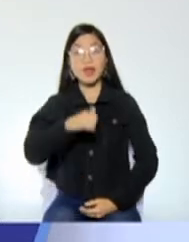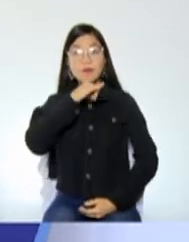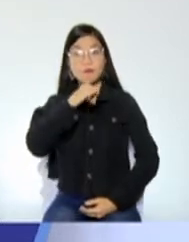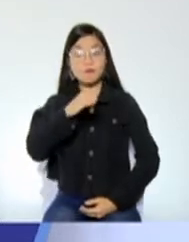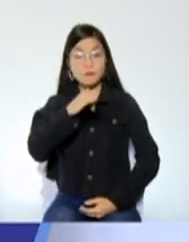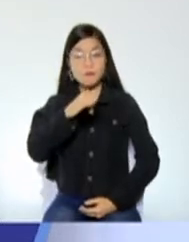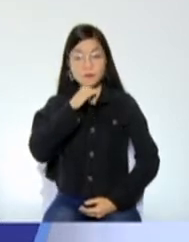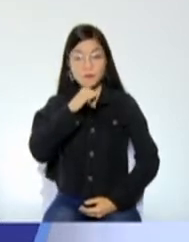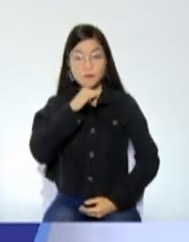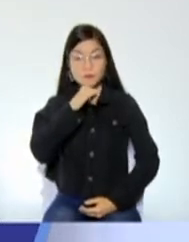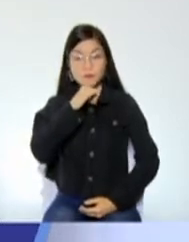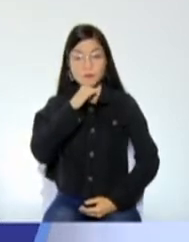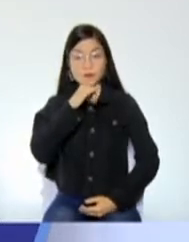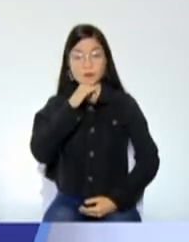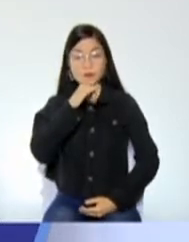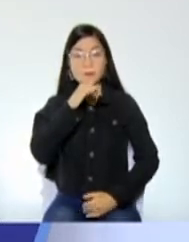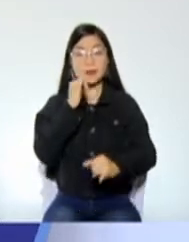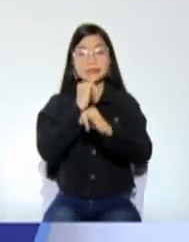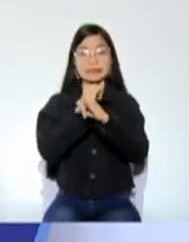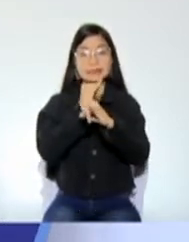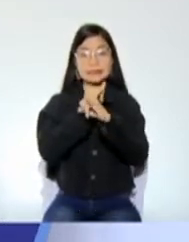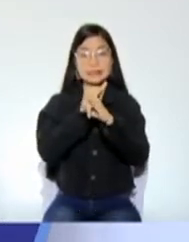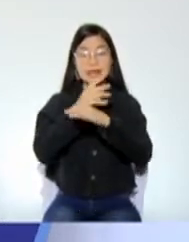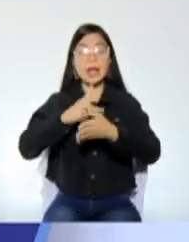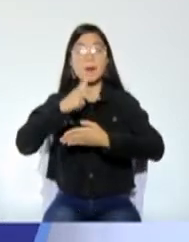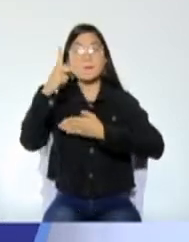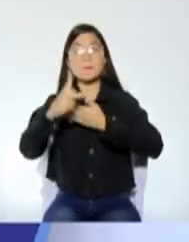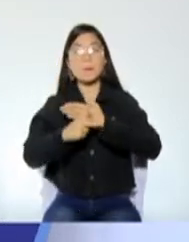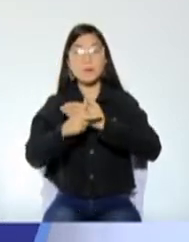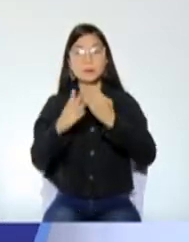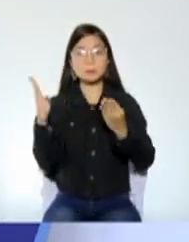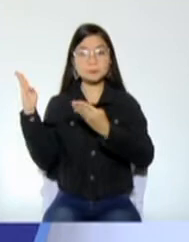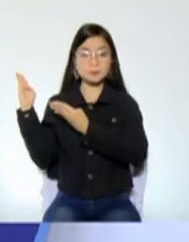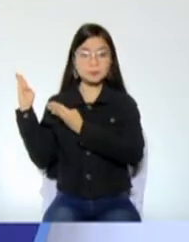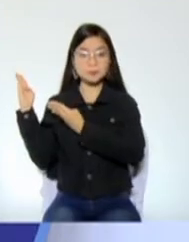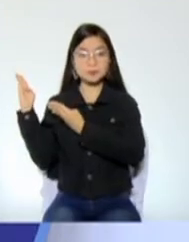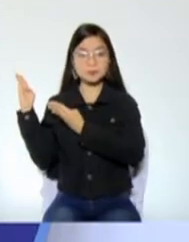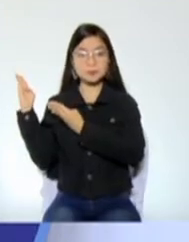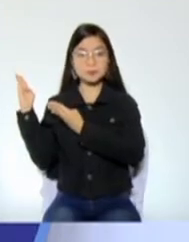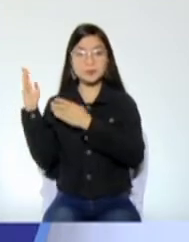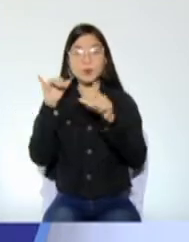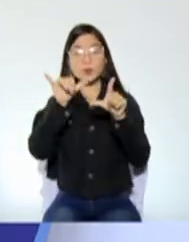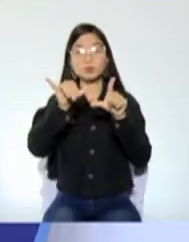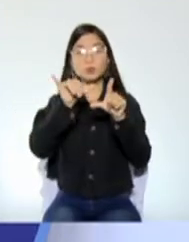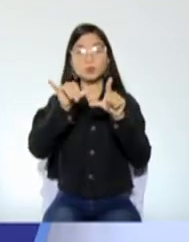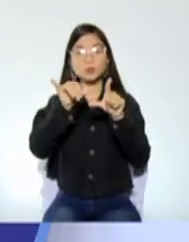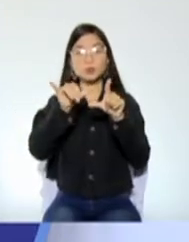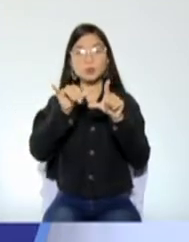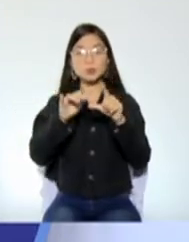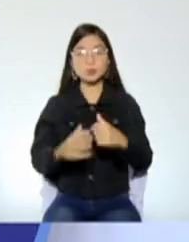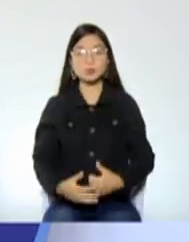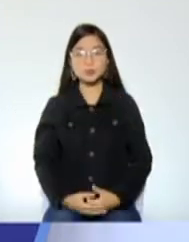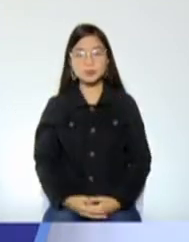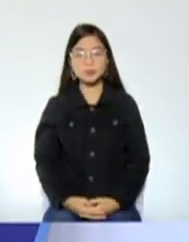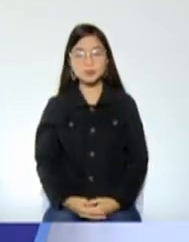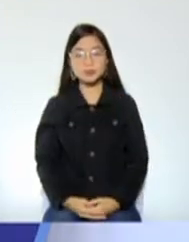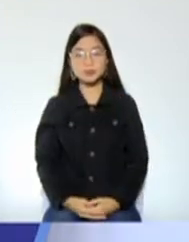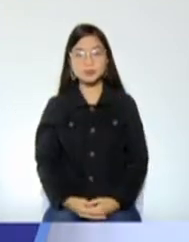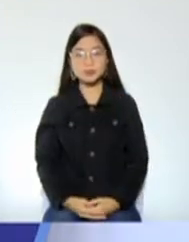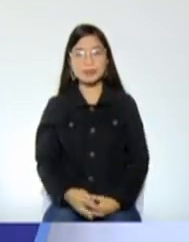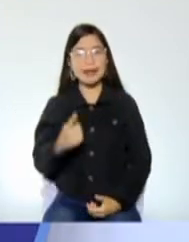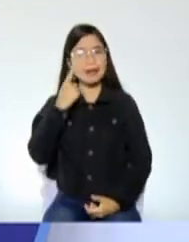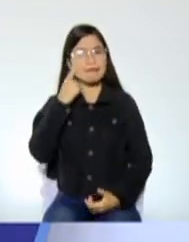recordarles las redes sociales de nuestro programa. Cada Familia una Escuela oficial por nuestro canal de YouTube para que no se